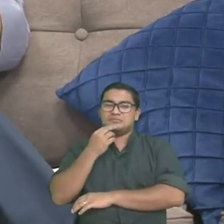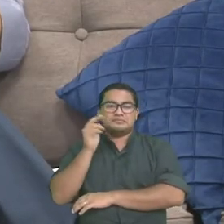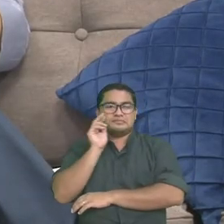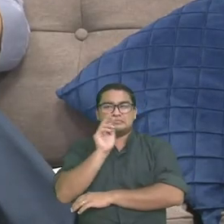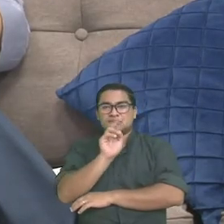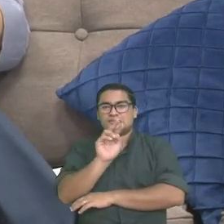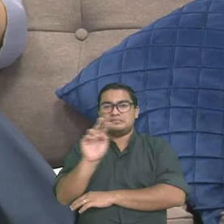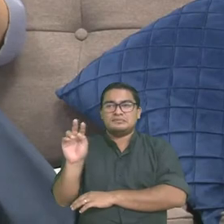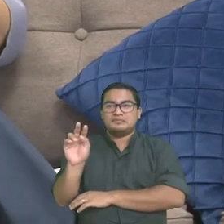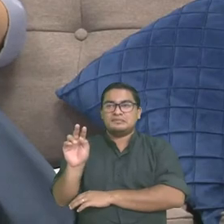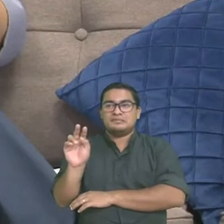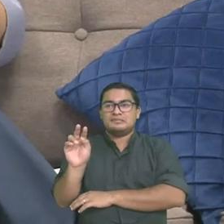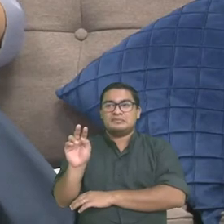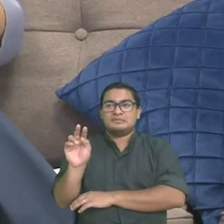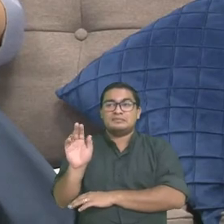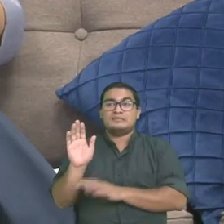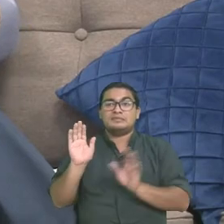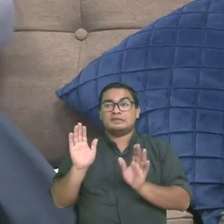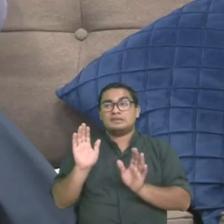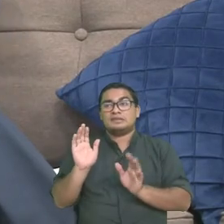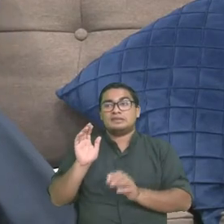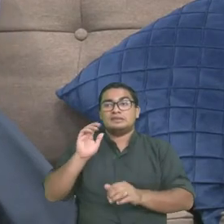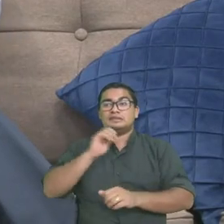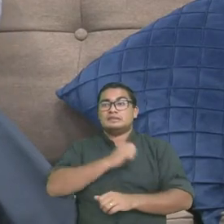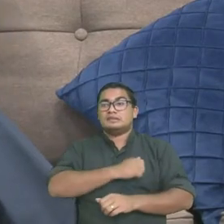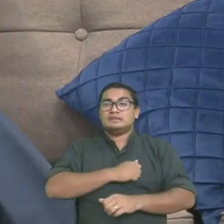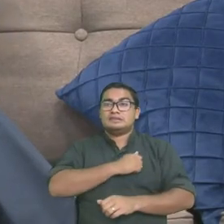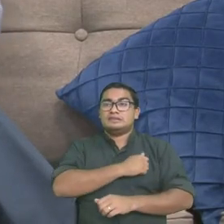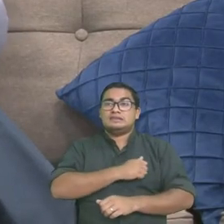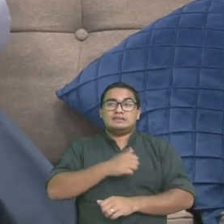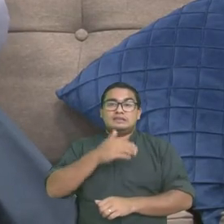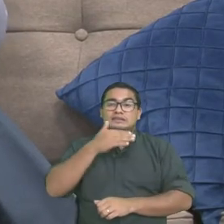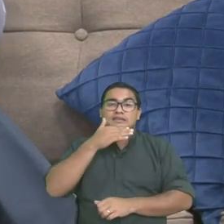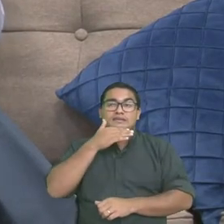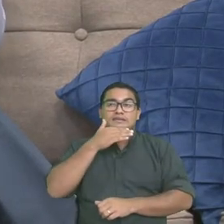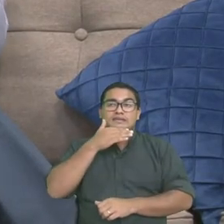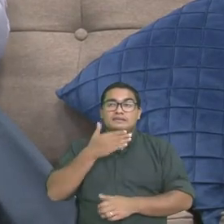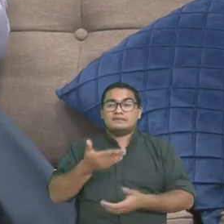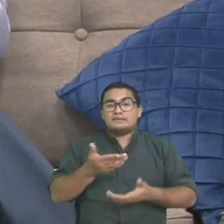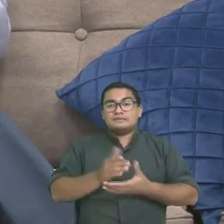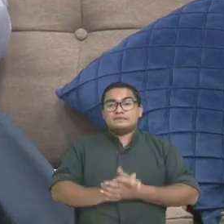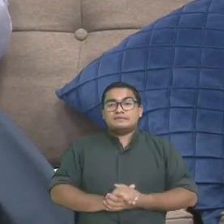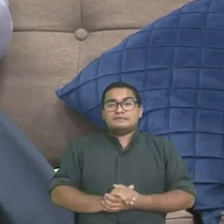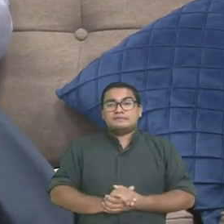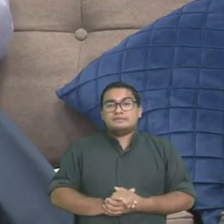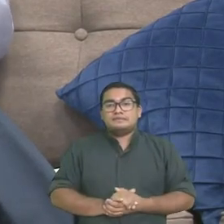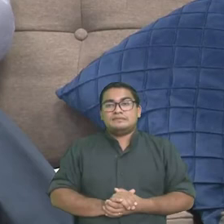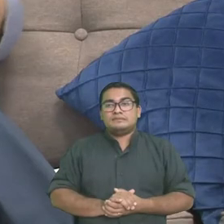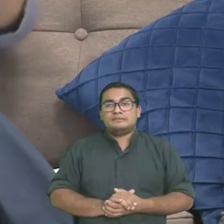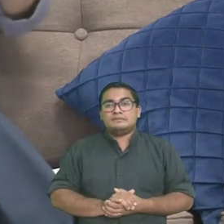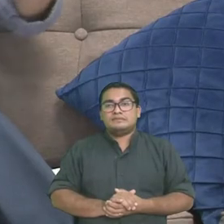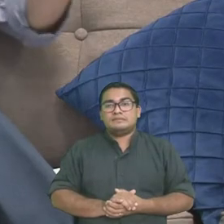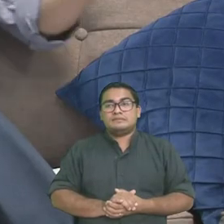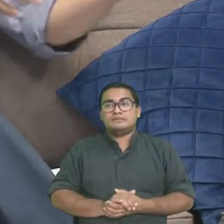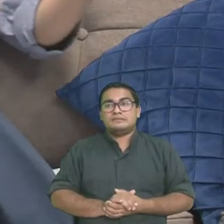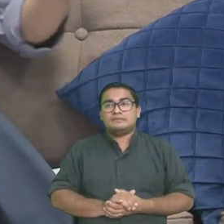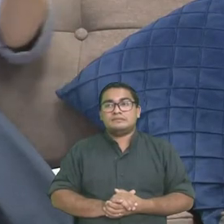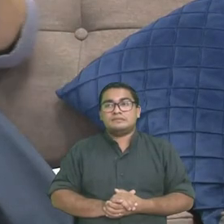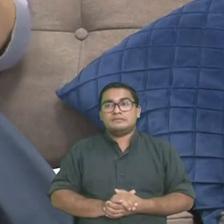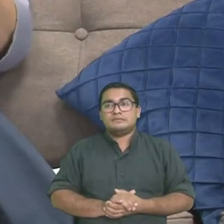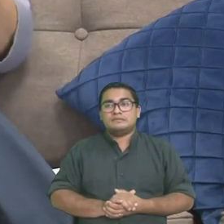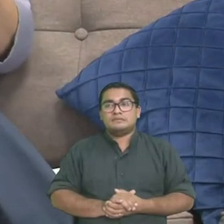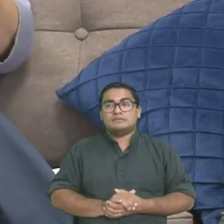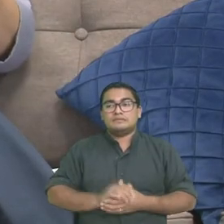que, desgraciadamente, ¿no? Porque no es de alegrarse, es de lamentarlo. En un